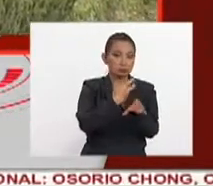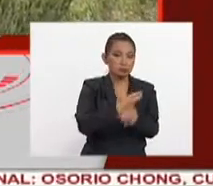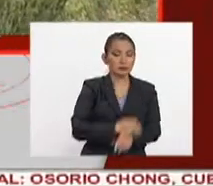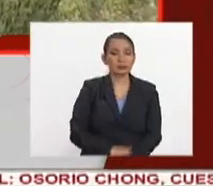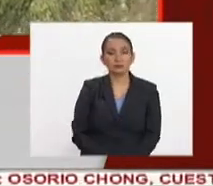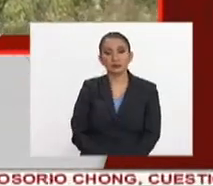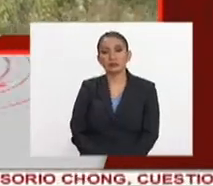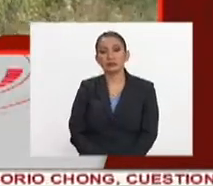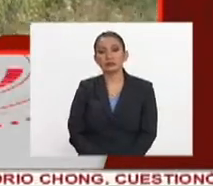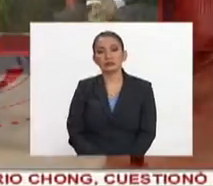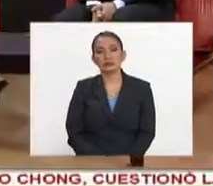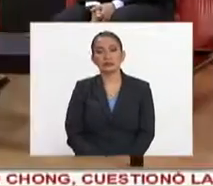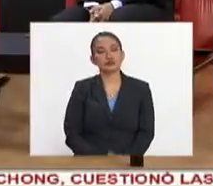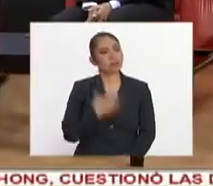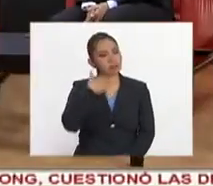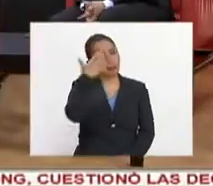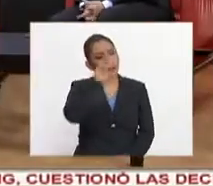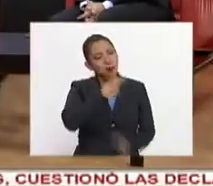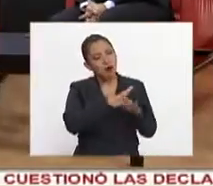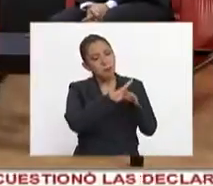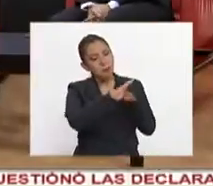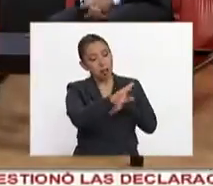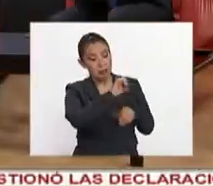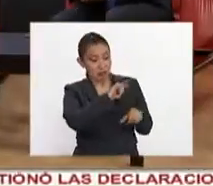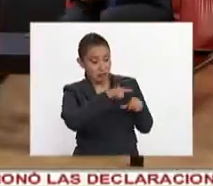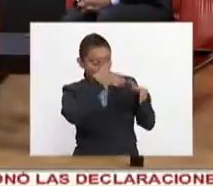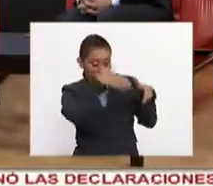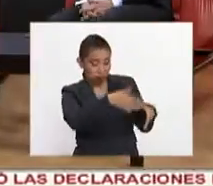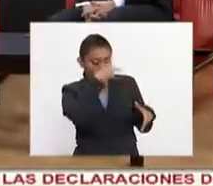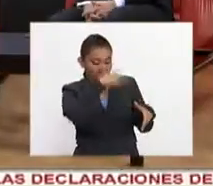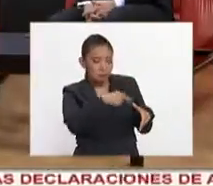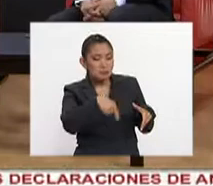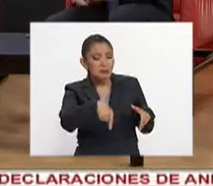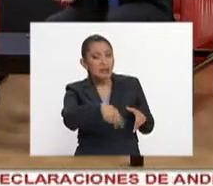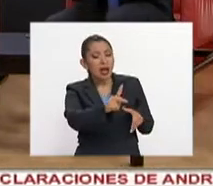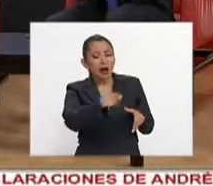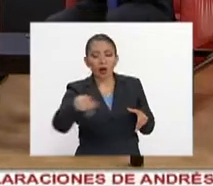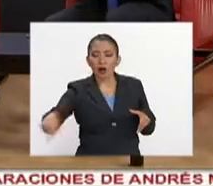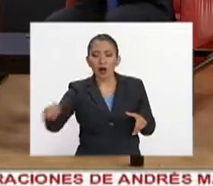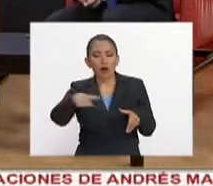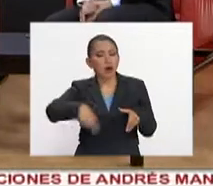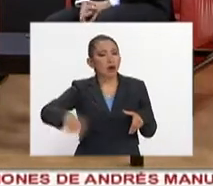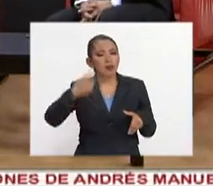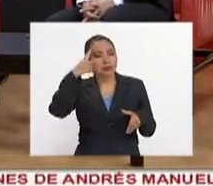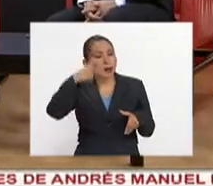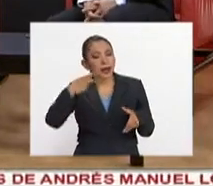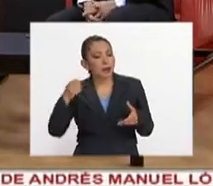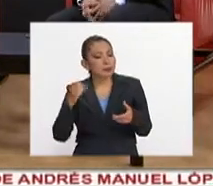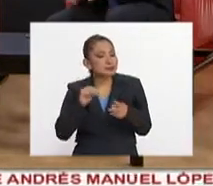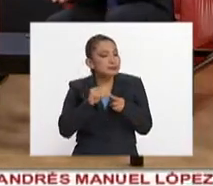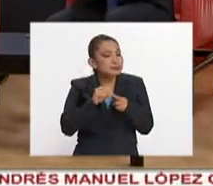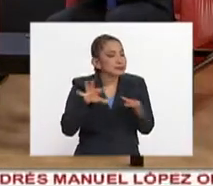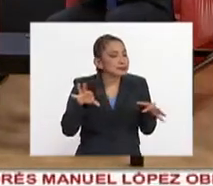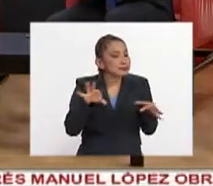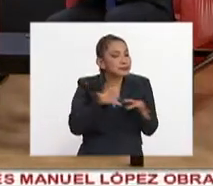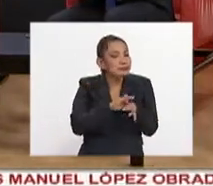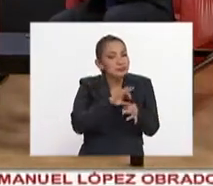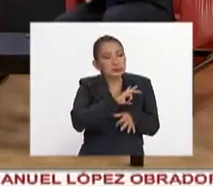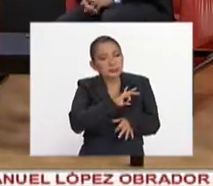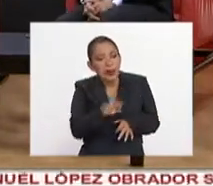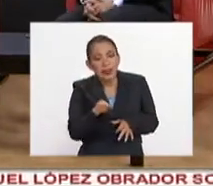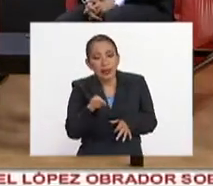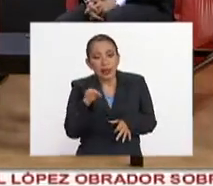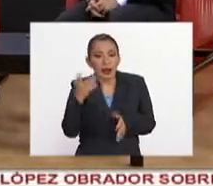Claro. Sabemos que la migración no es exclusiva de México, no obstante, ¿cuál es el papel, el rol que en ese sentido debería o podría